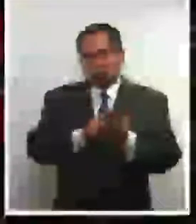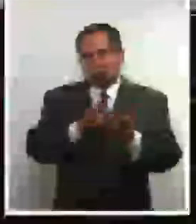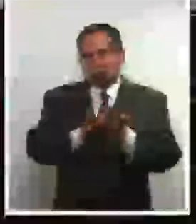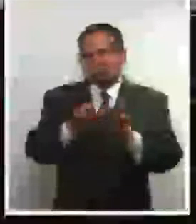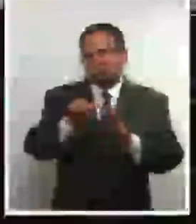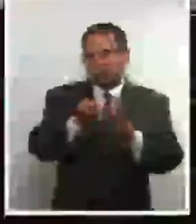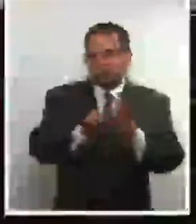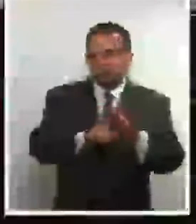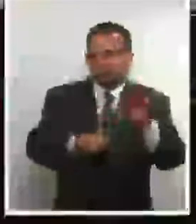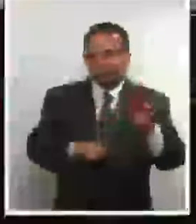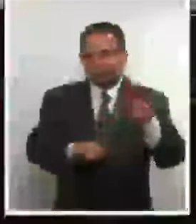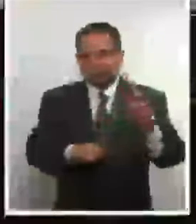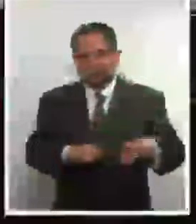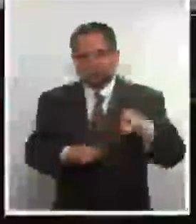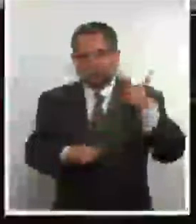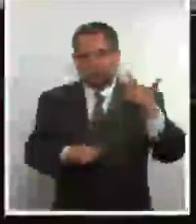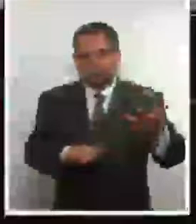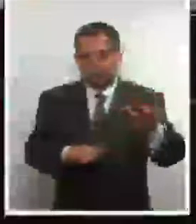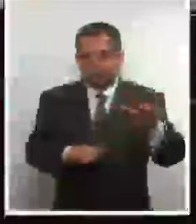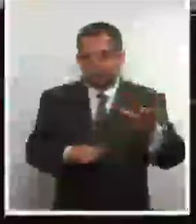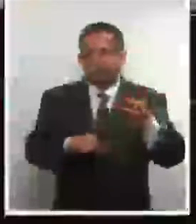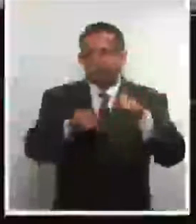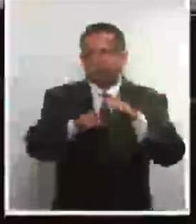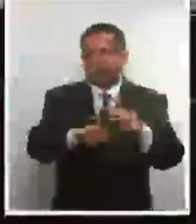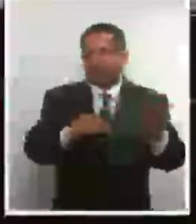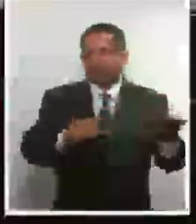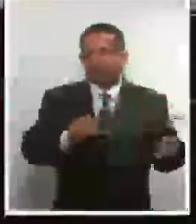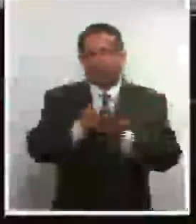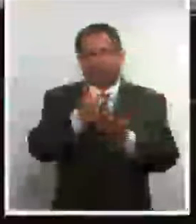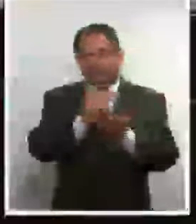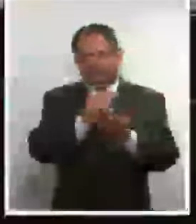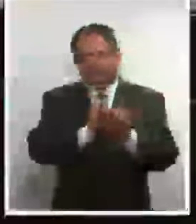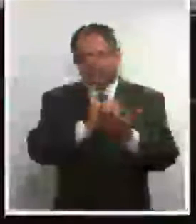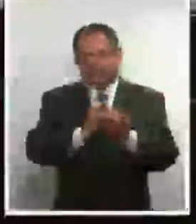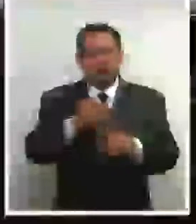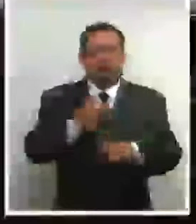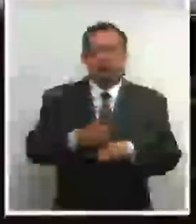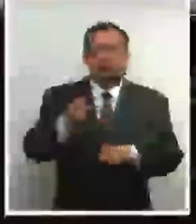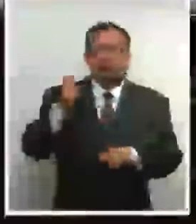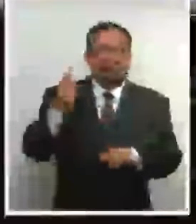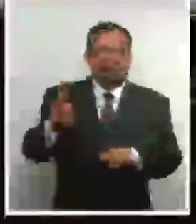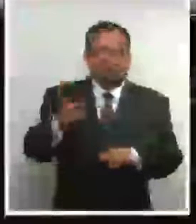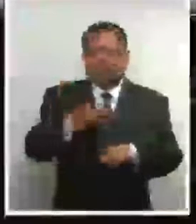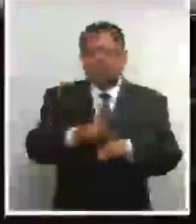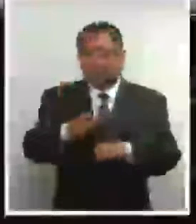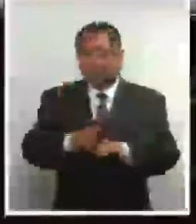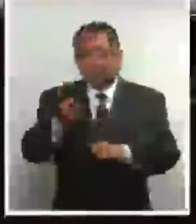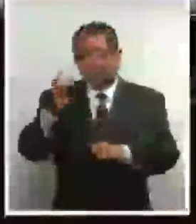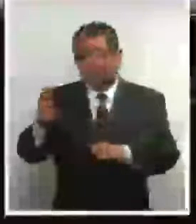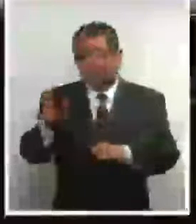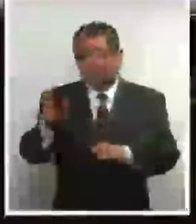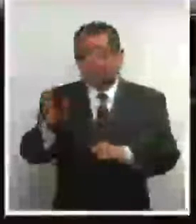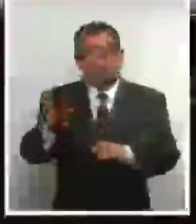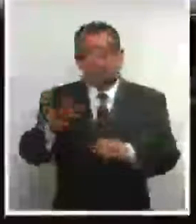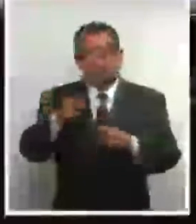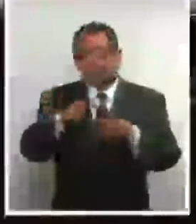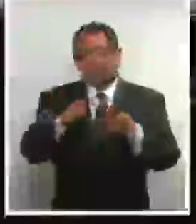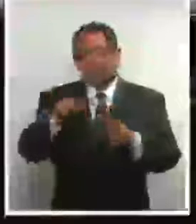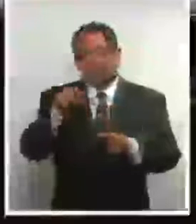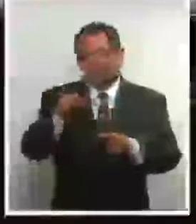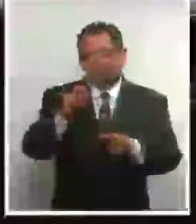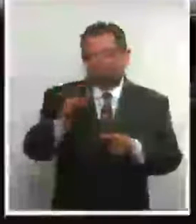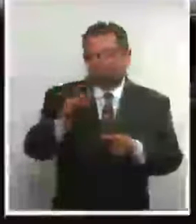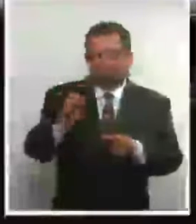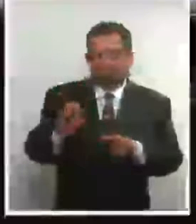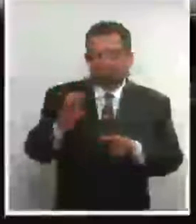el artículo 48 en términos del dictamen, el numeral 1, el numeral 2 con los incisos